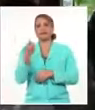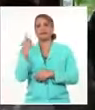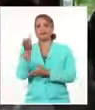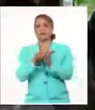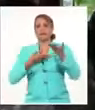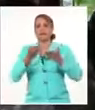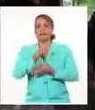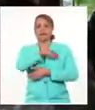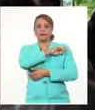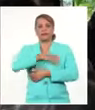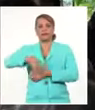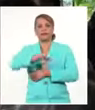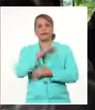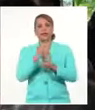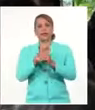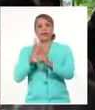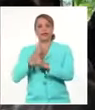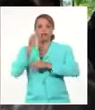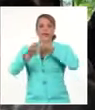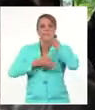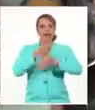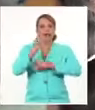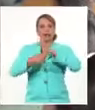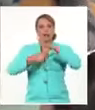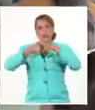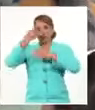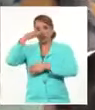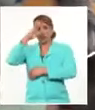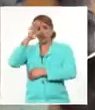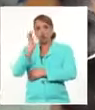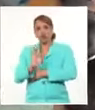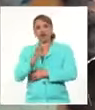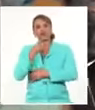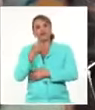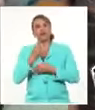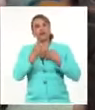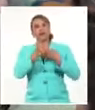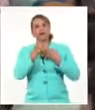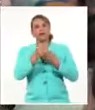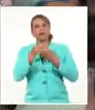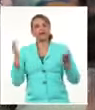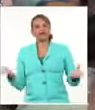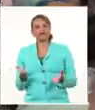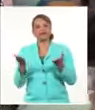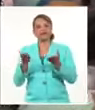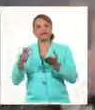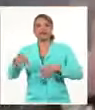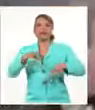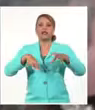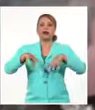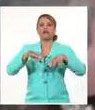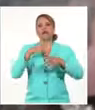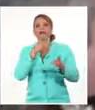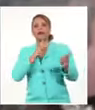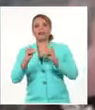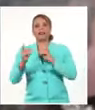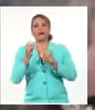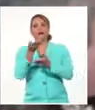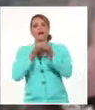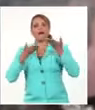pueblo. Encuentros que, como aseguró el presidente Miguel Díaz-Canel, permiten construir un genuino escenario de debate,